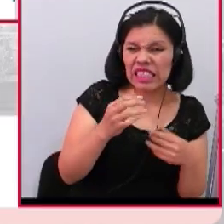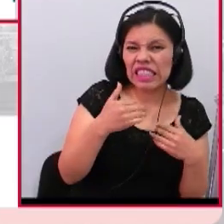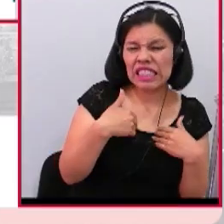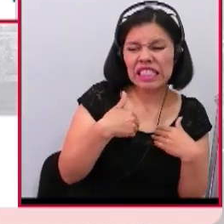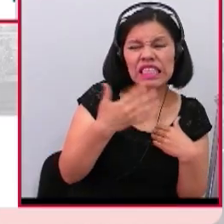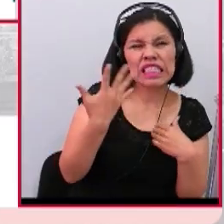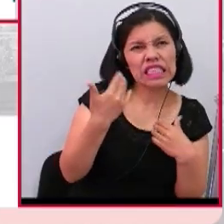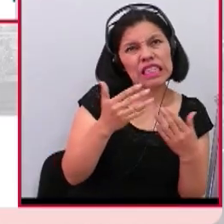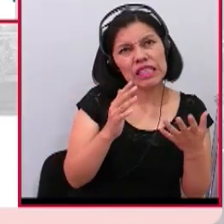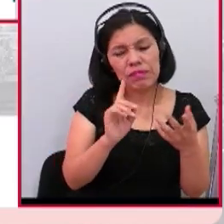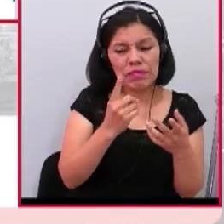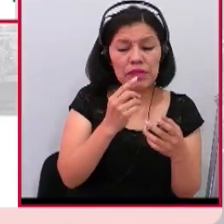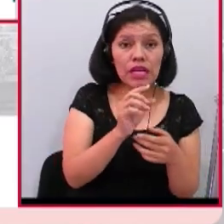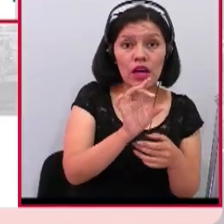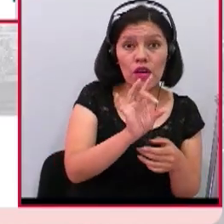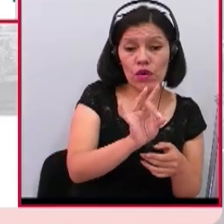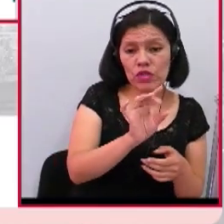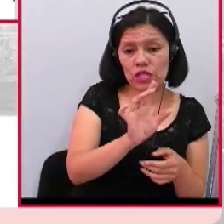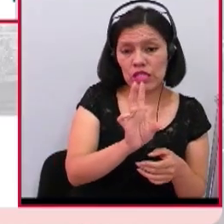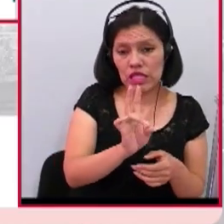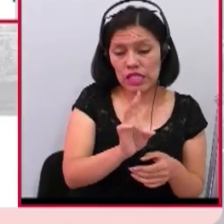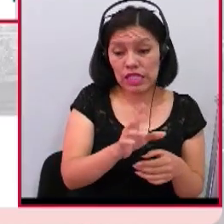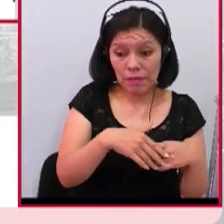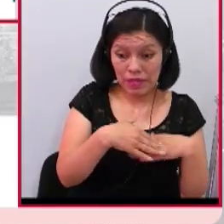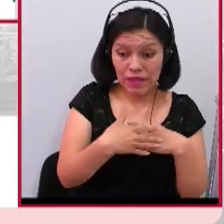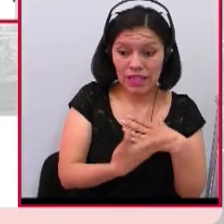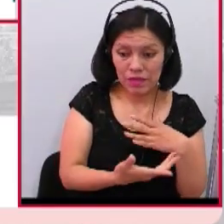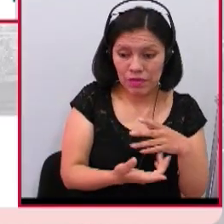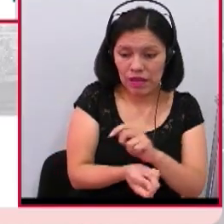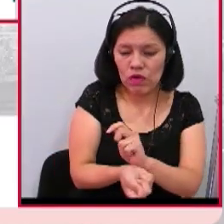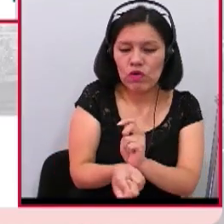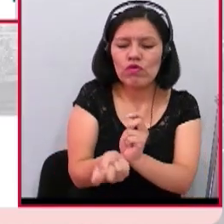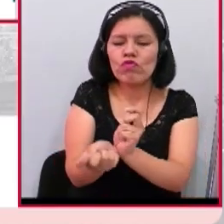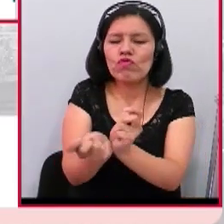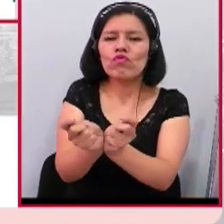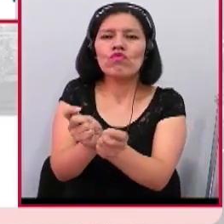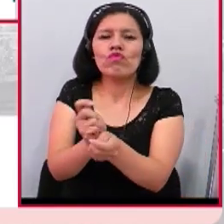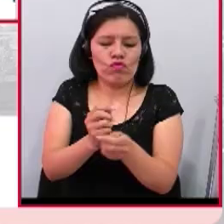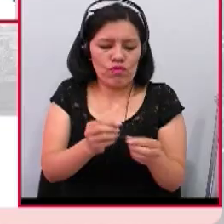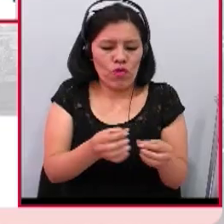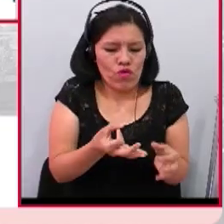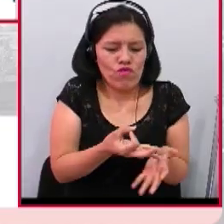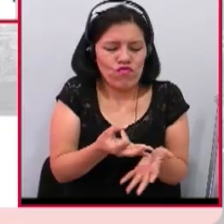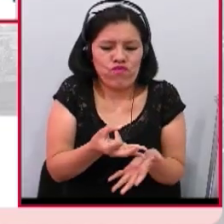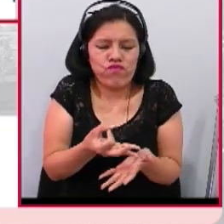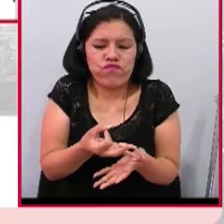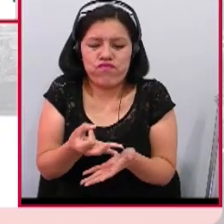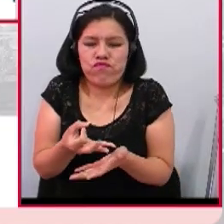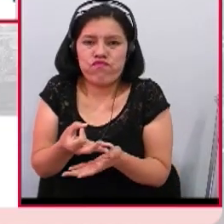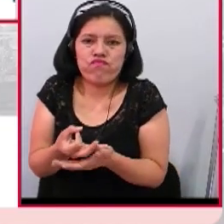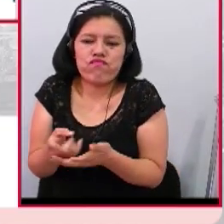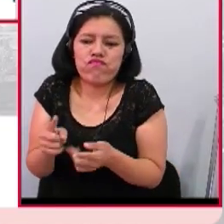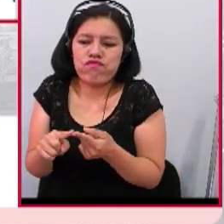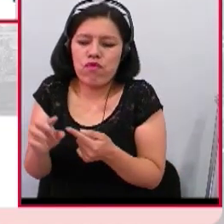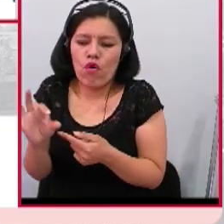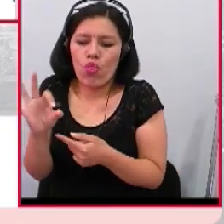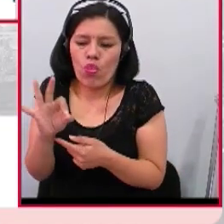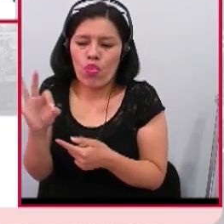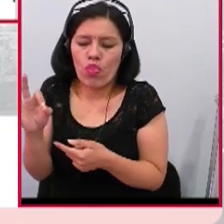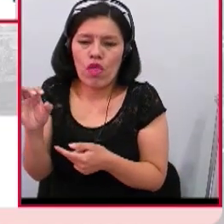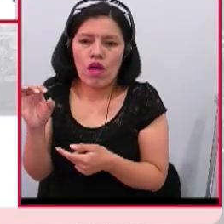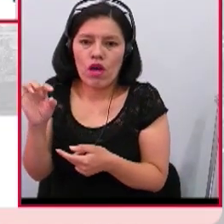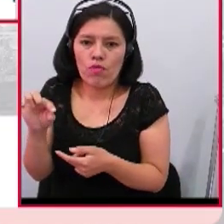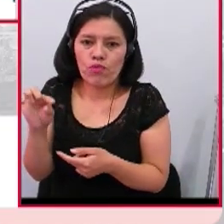para después ese cobre ser moldeado y ser enviado a la refinería. ¿Cómo lo hacemos? ¿Qué hacemos ahí? Eliminamos